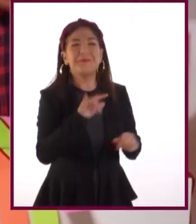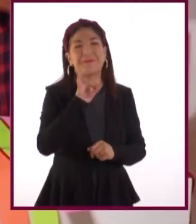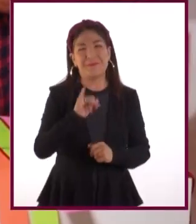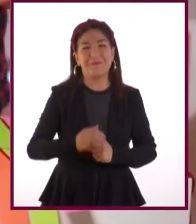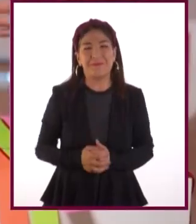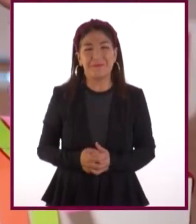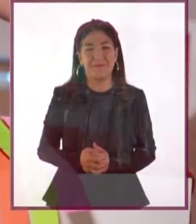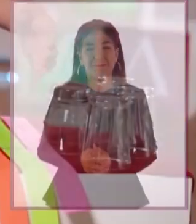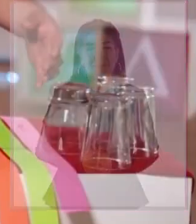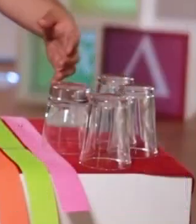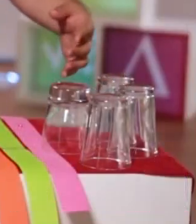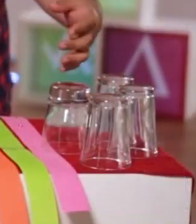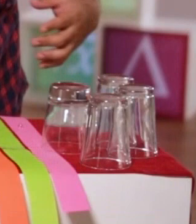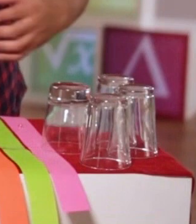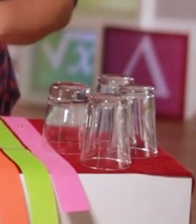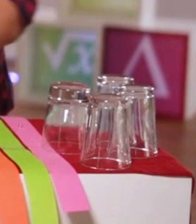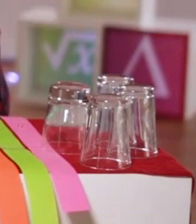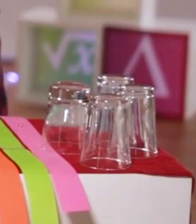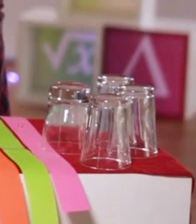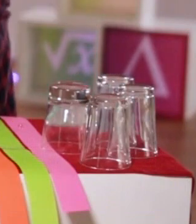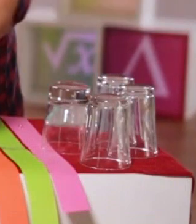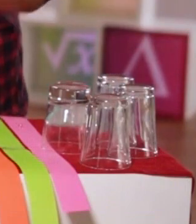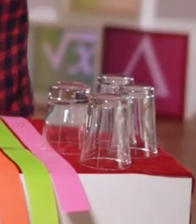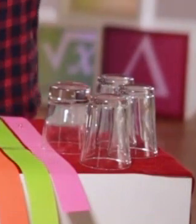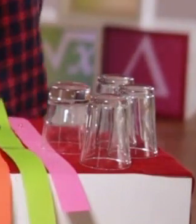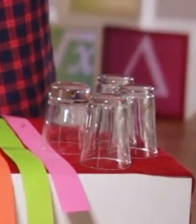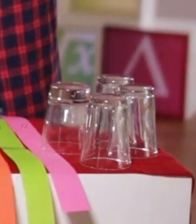Dimara? Listísima. Adelante, vamos a hacerlo.